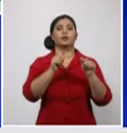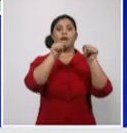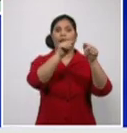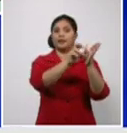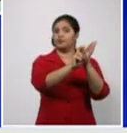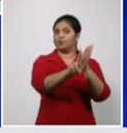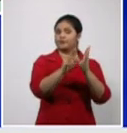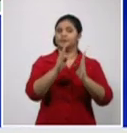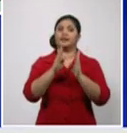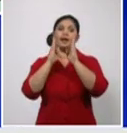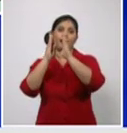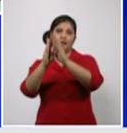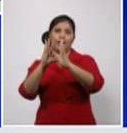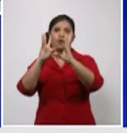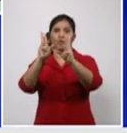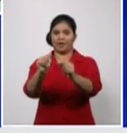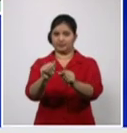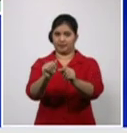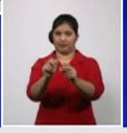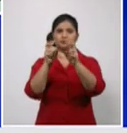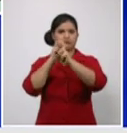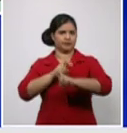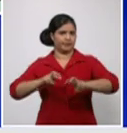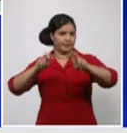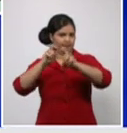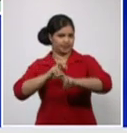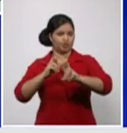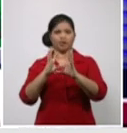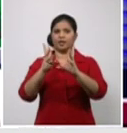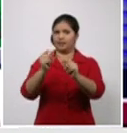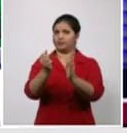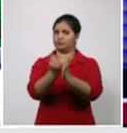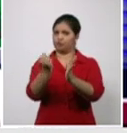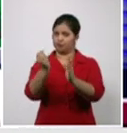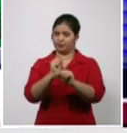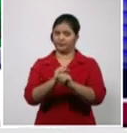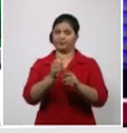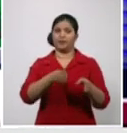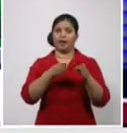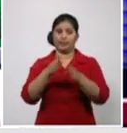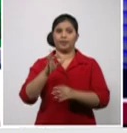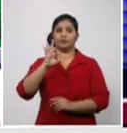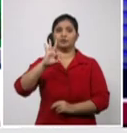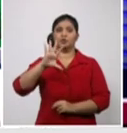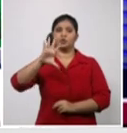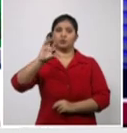ayer. De los 850 personas que se diagnosticaron la enfermedad,